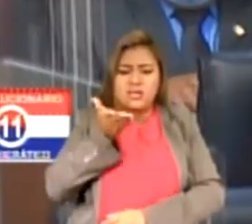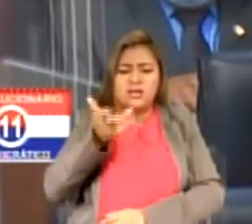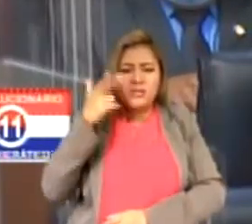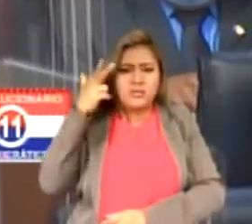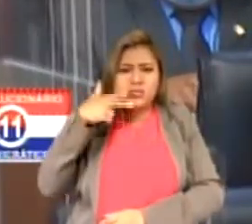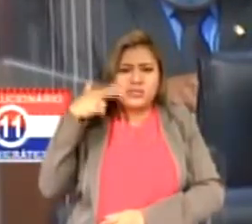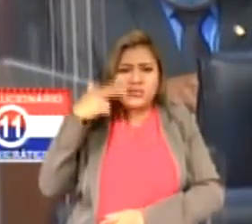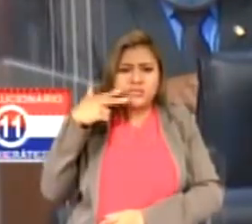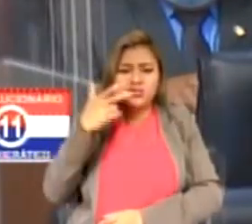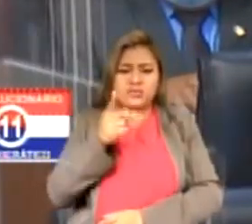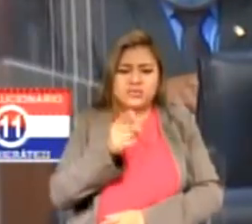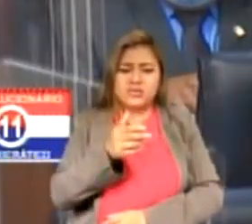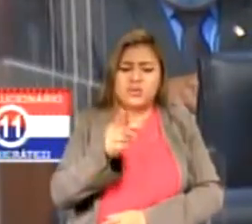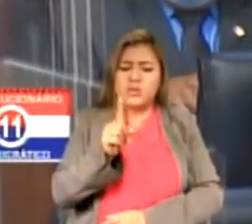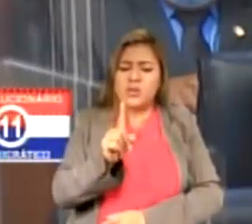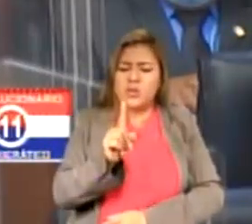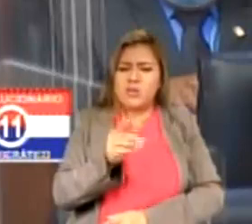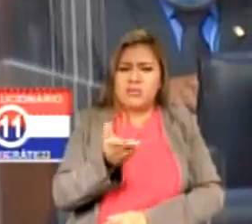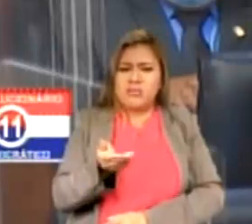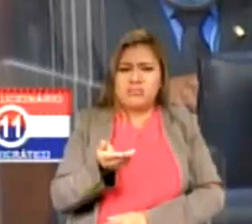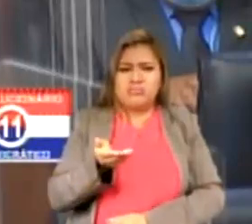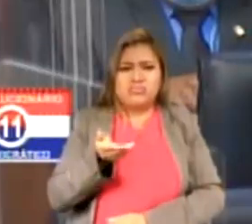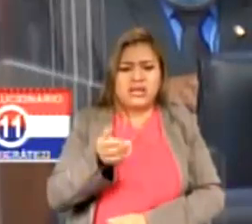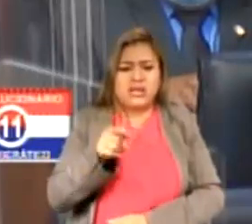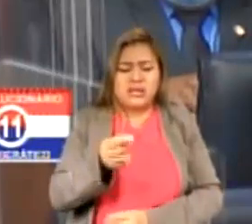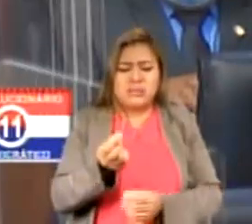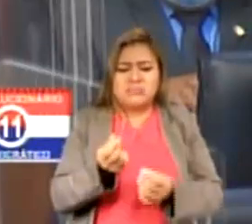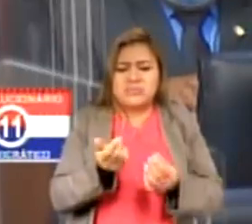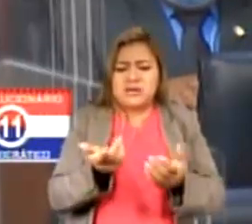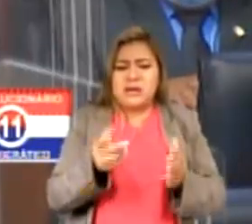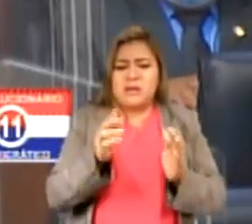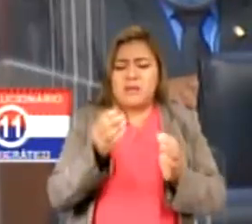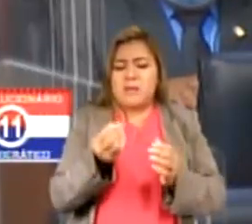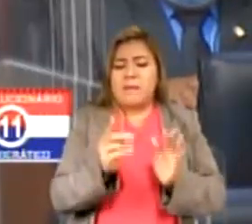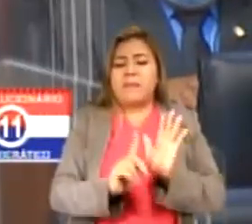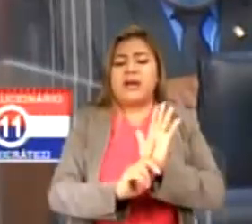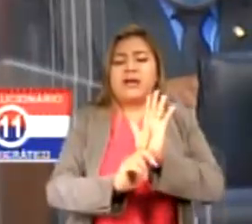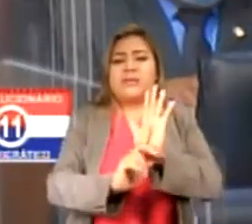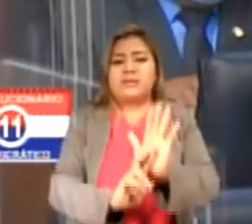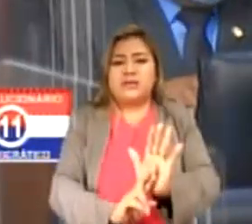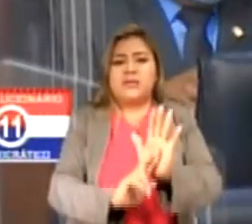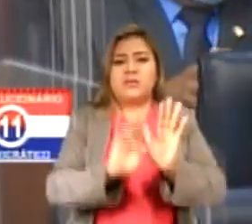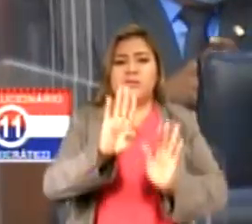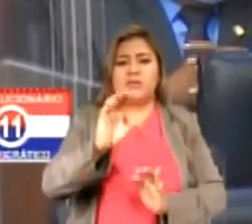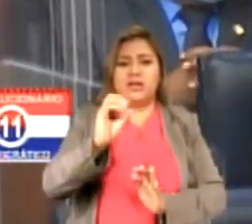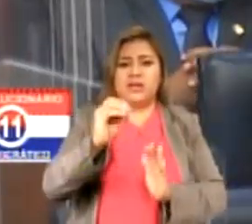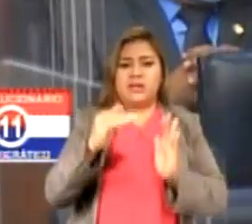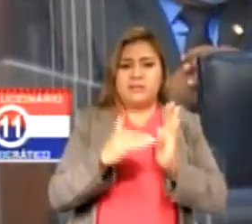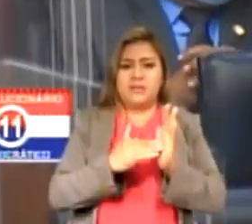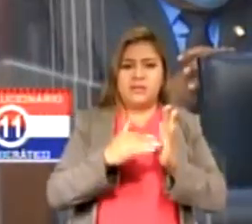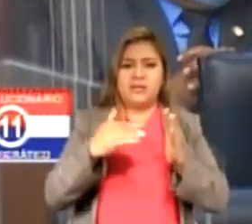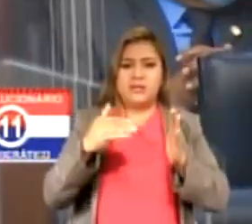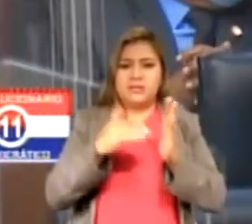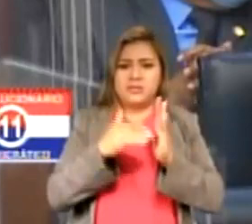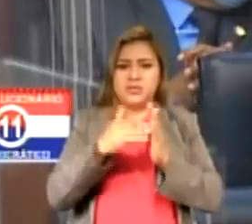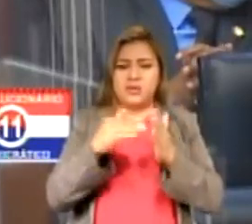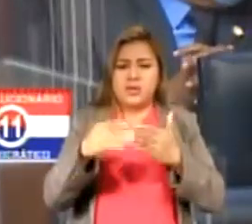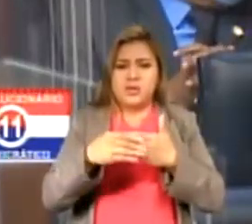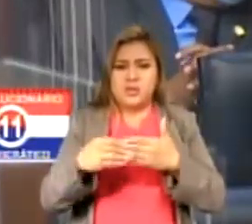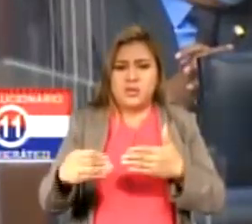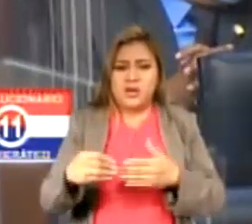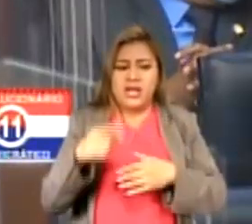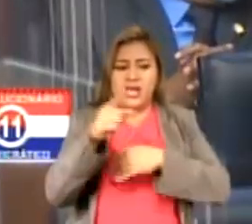plazo fijo, y que esos dineros representaban 40 mil millones de dólares y se robaron la plata. Por eso que la Caja